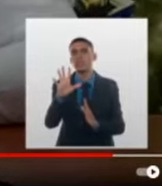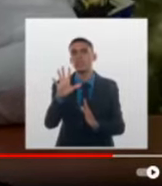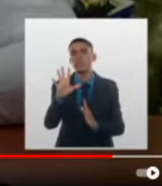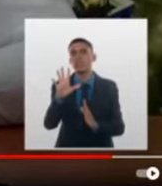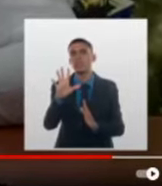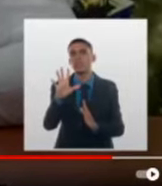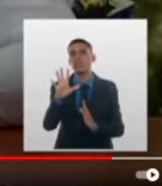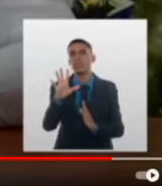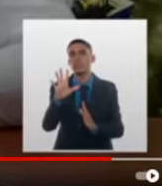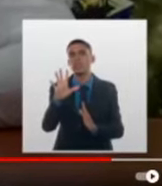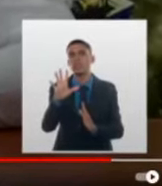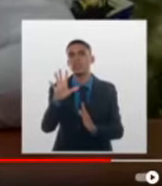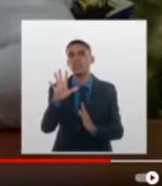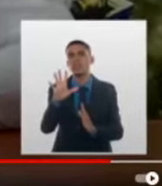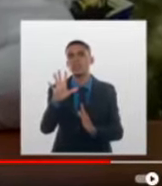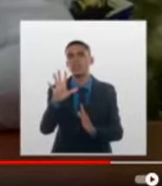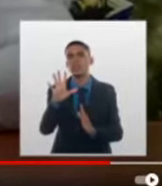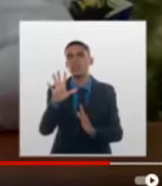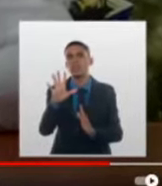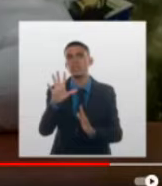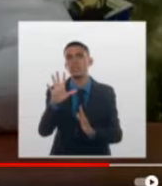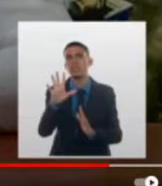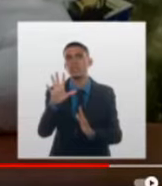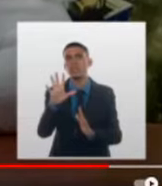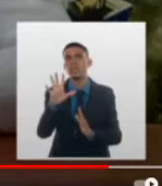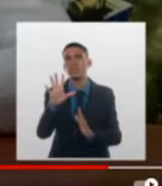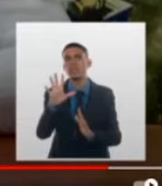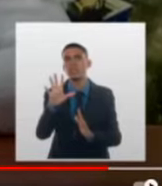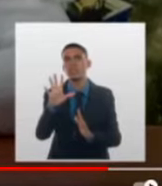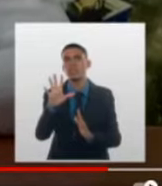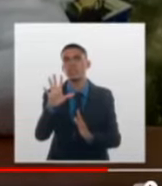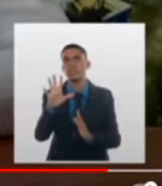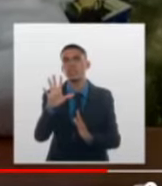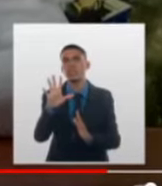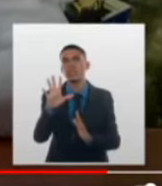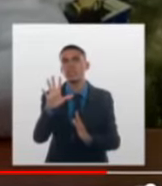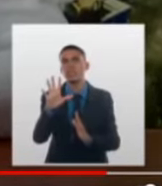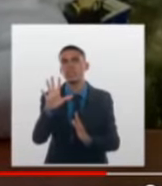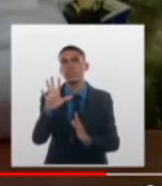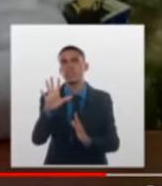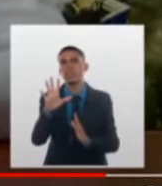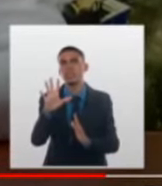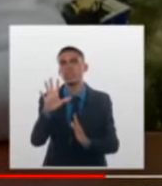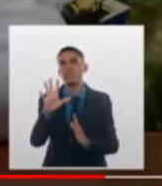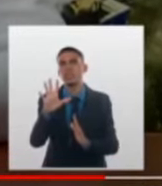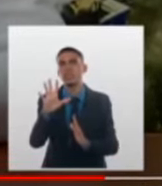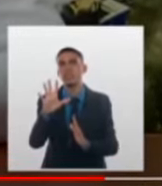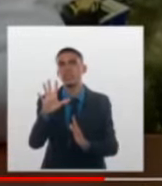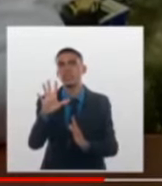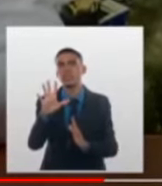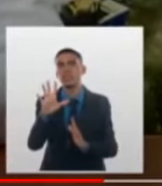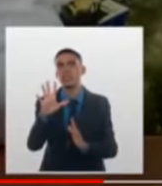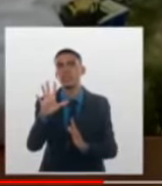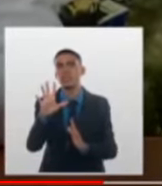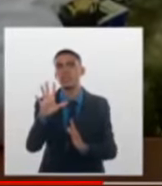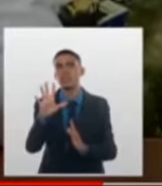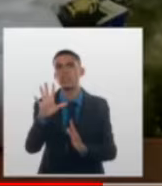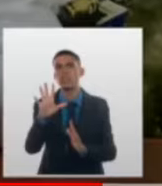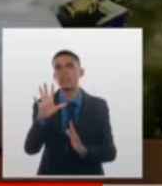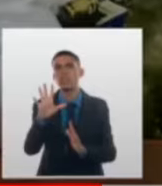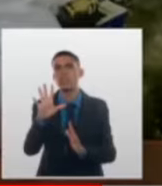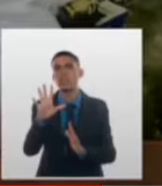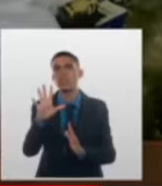tonelada de leche en polvo a por mayor, como la compran ellos, a $5,000 la tonelada. No sea tan mentiroso. Usted le